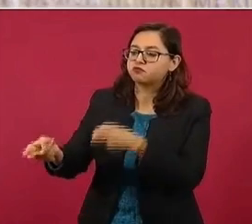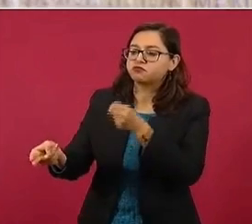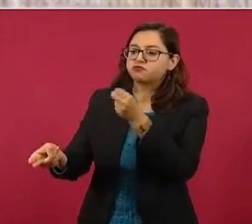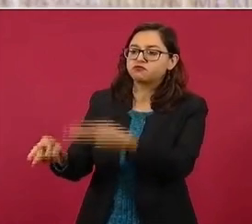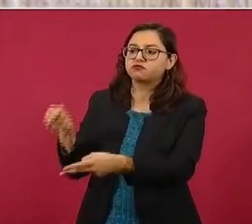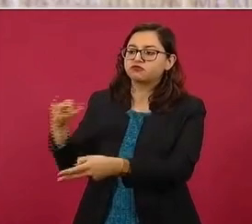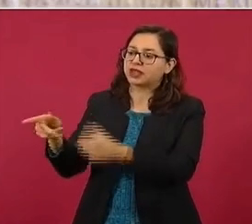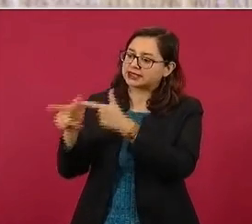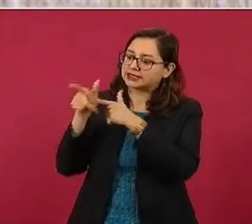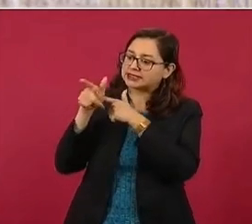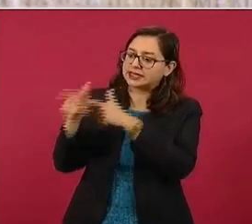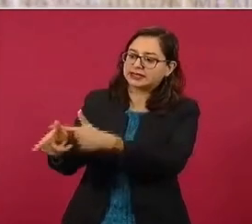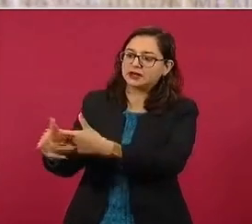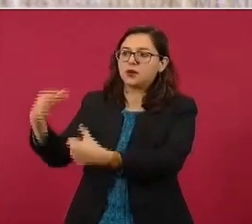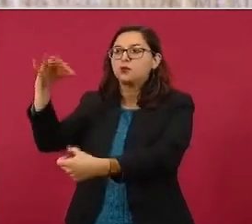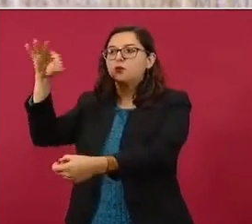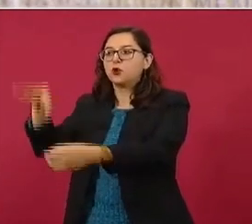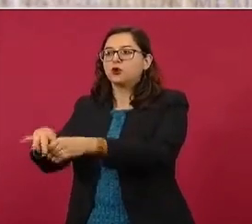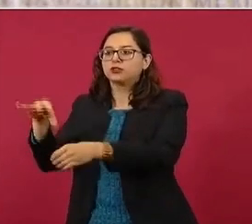en